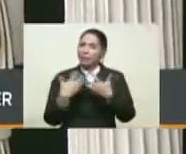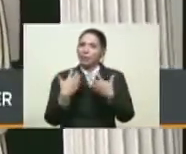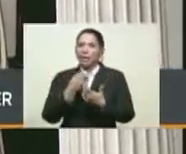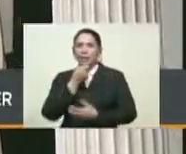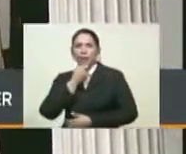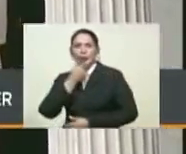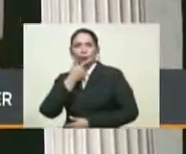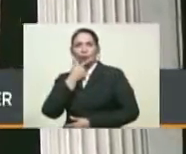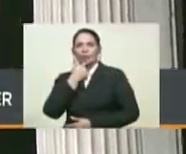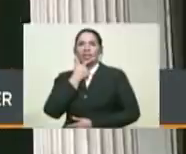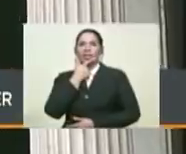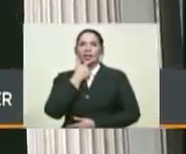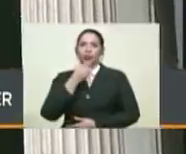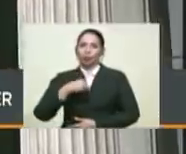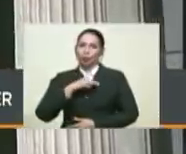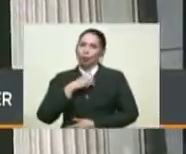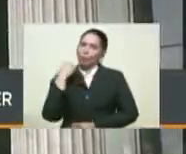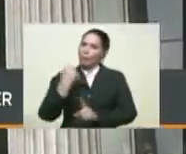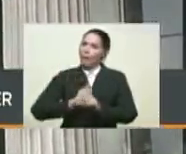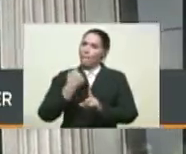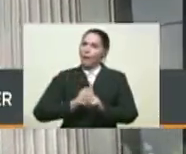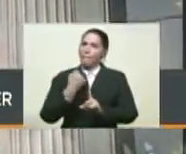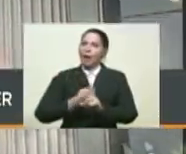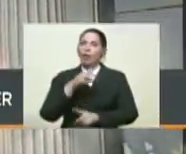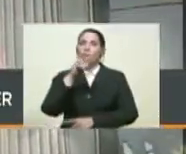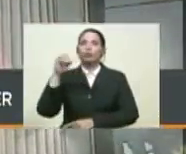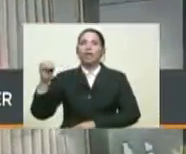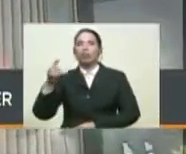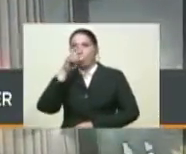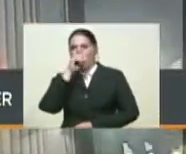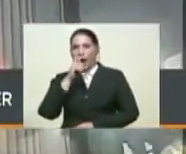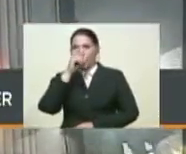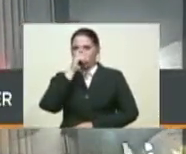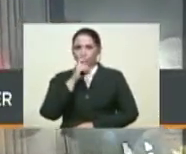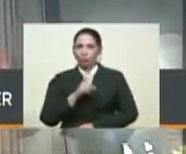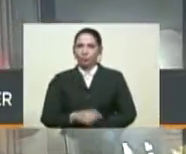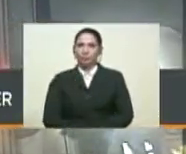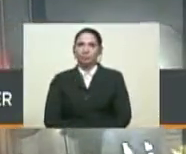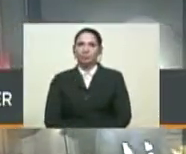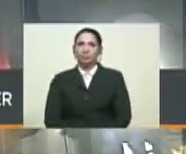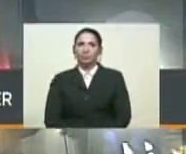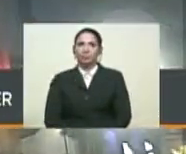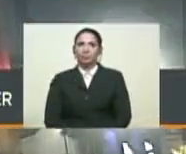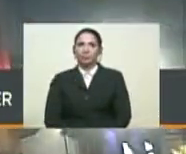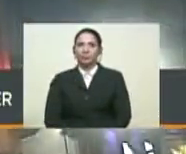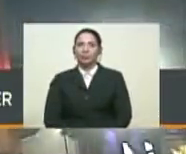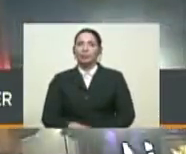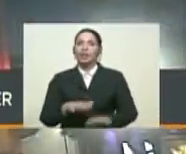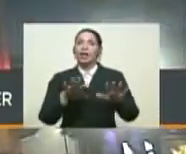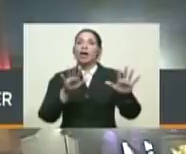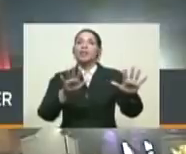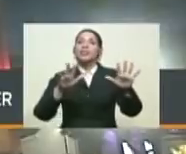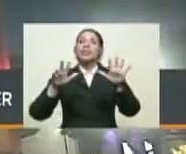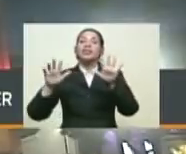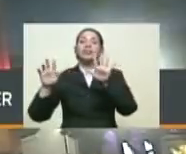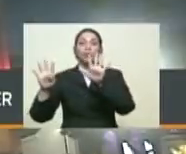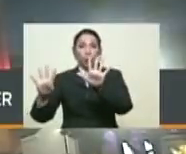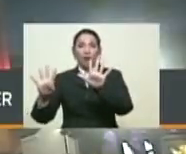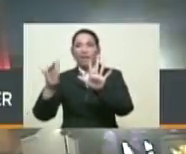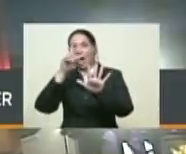dado en 200 años, en 19 años de revolución